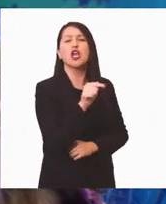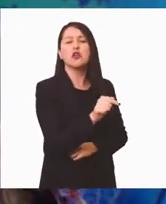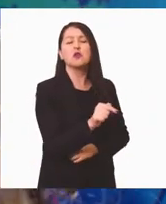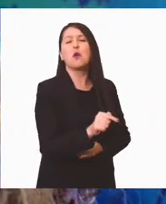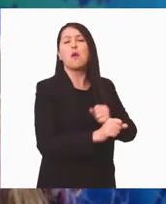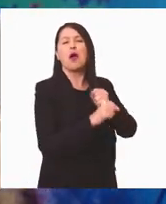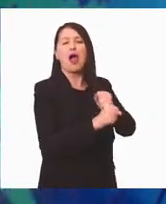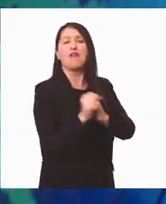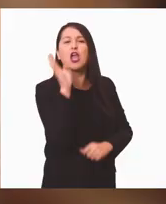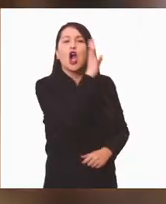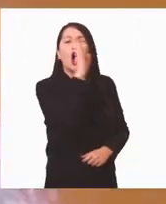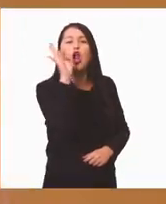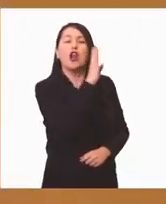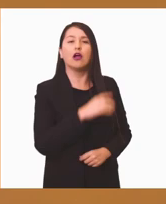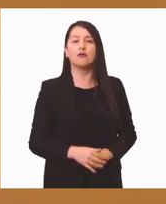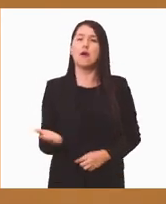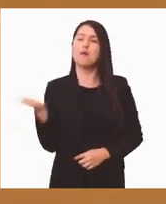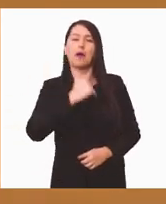Multicolor. ¿Vamos, Nana?